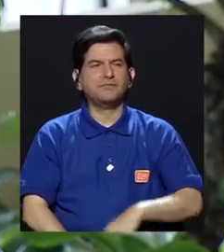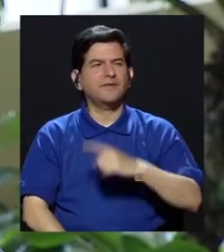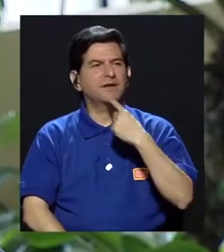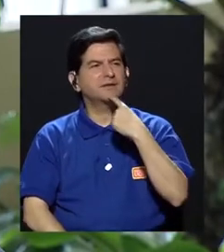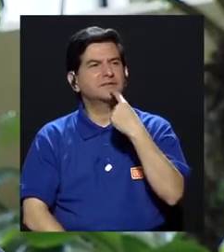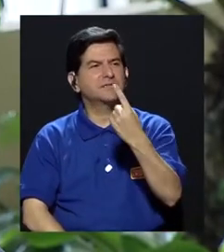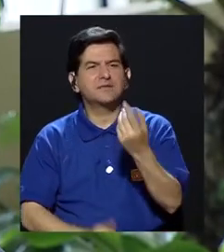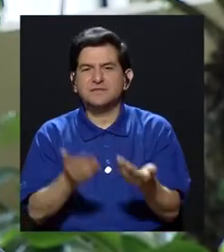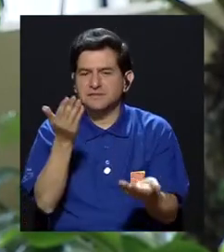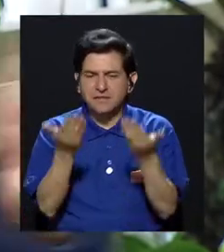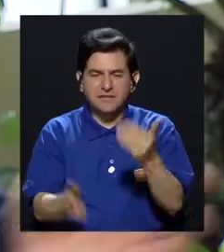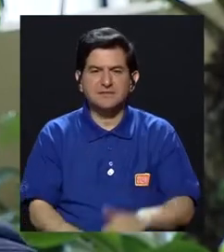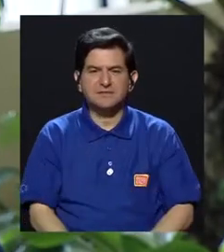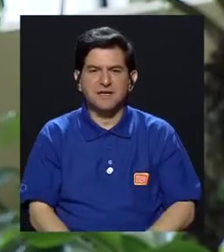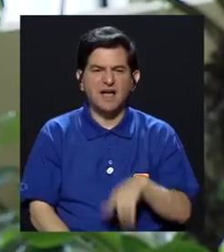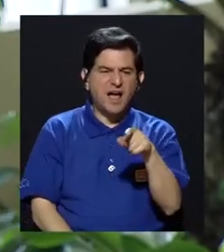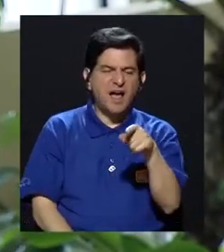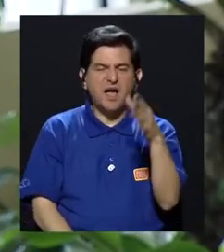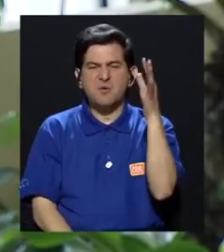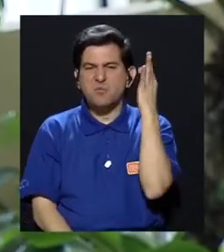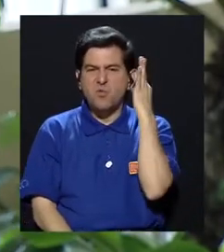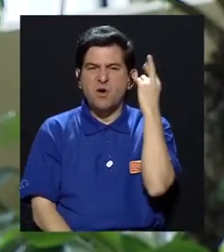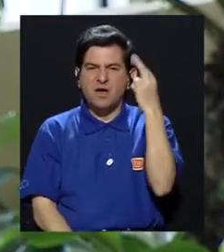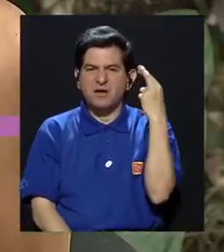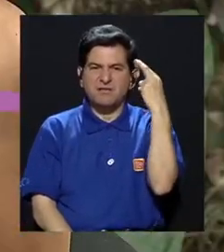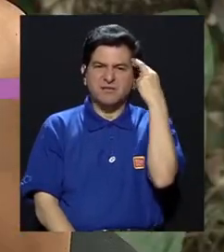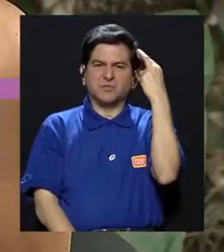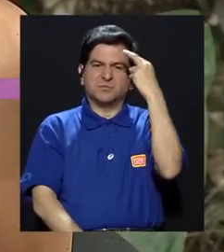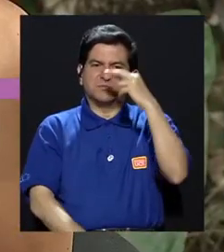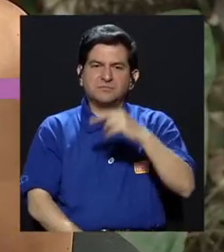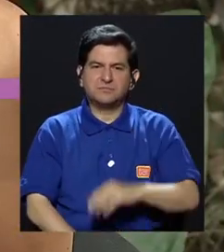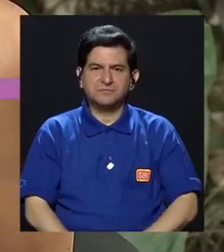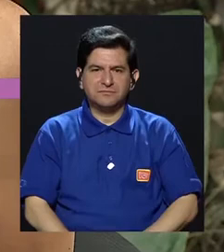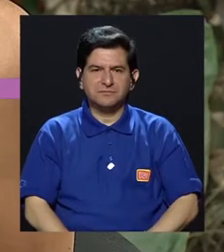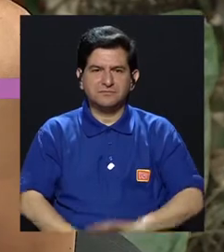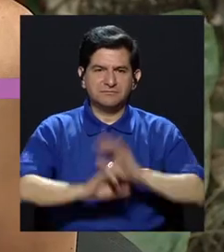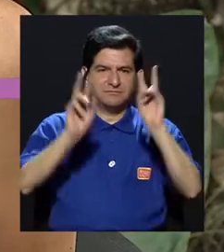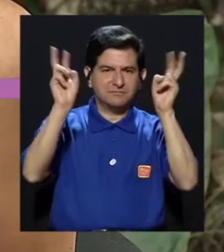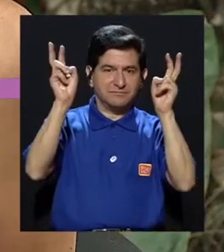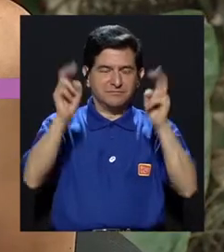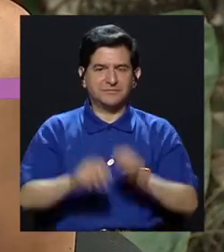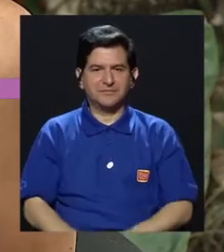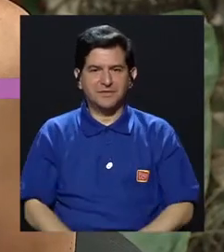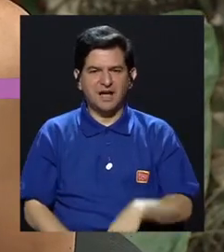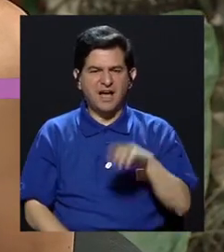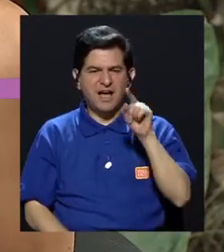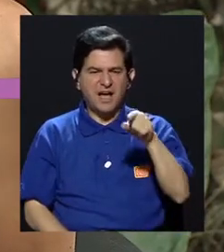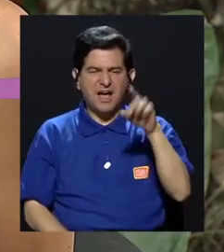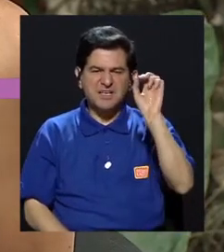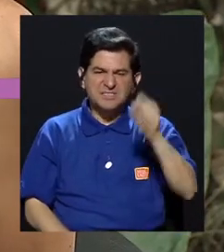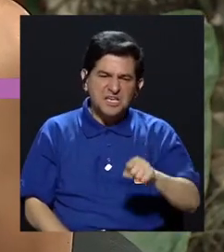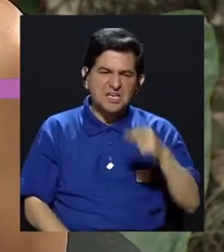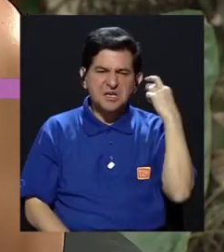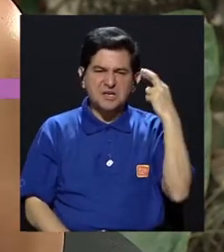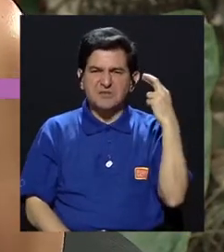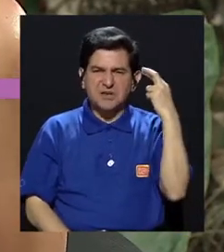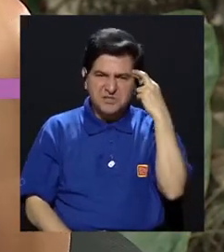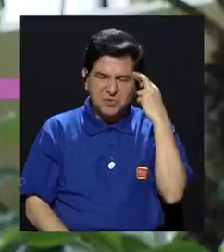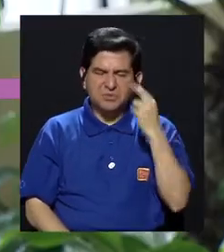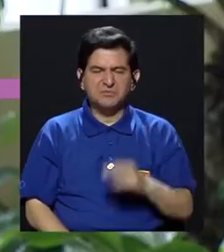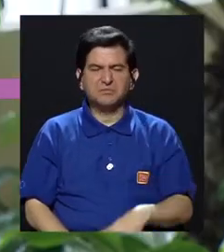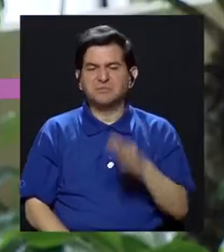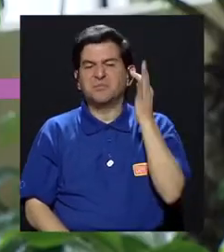decir tenía que ser una mujer, ¿verdad? Claro, hay un choque, claro, tenía que ser una mujer,